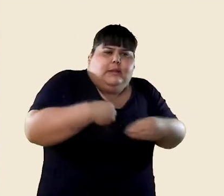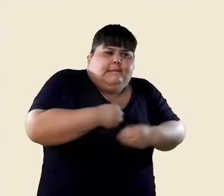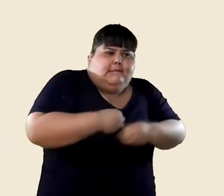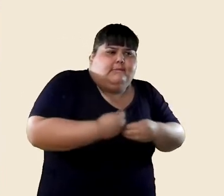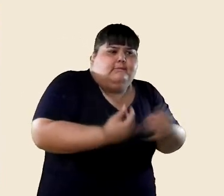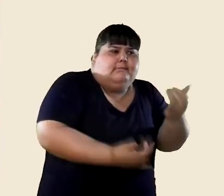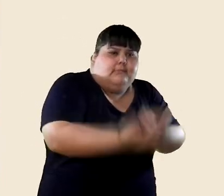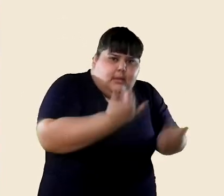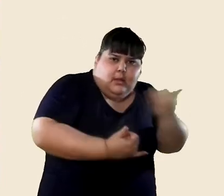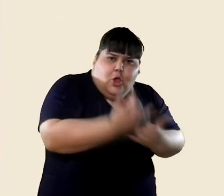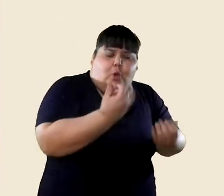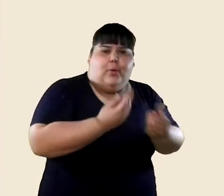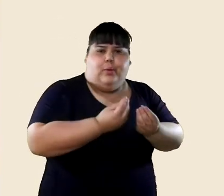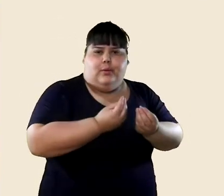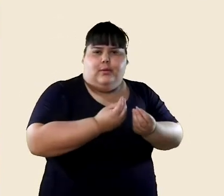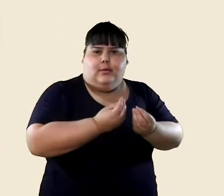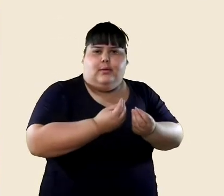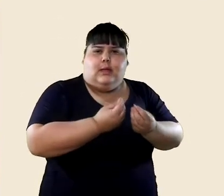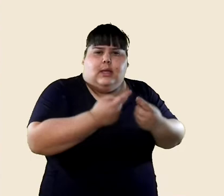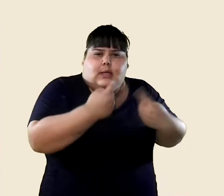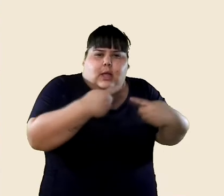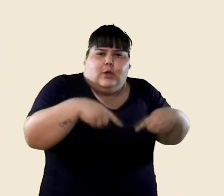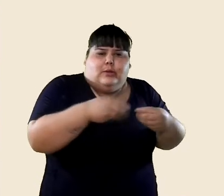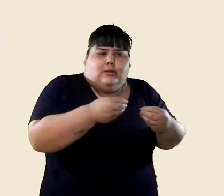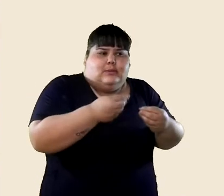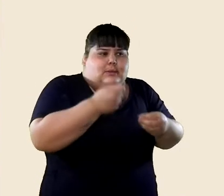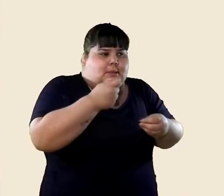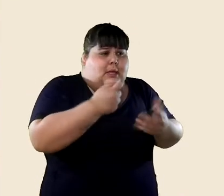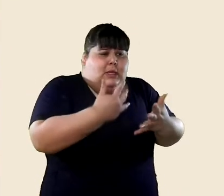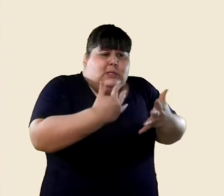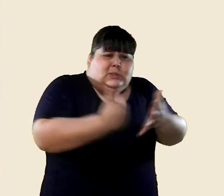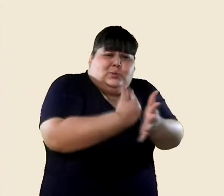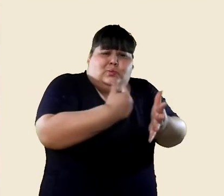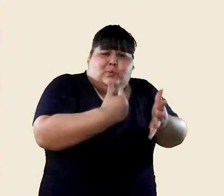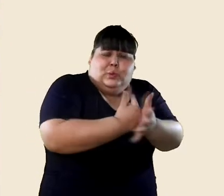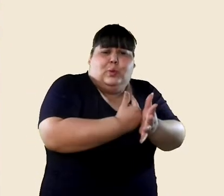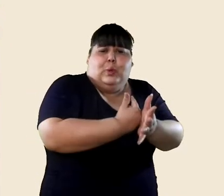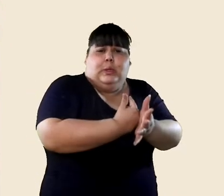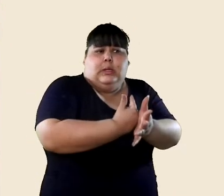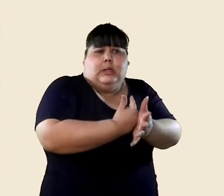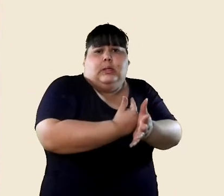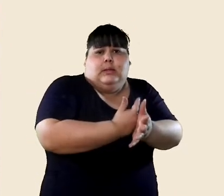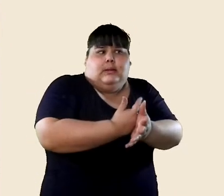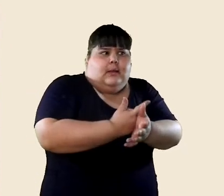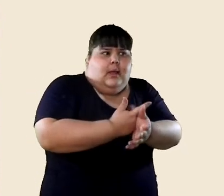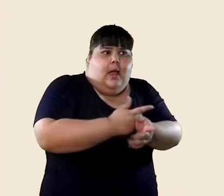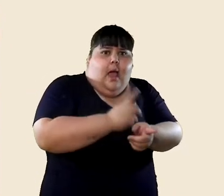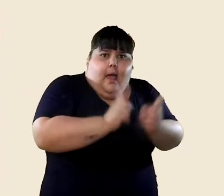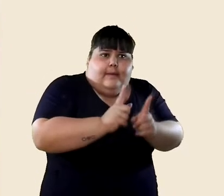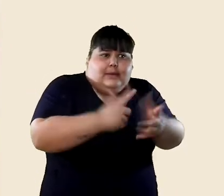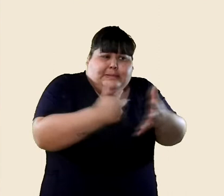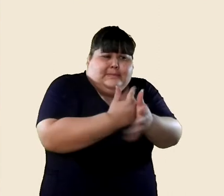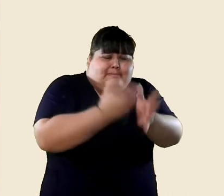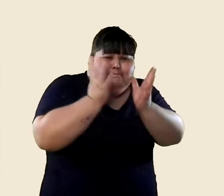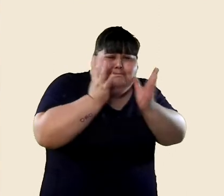está haciendo por ahí que el sufrimiento se vuelva muy intenso y a veces insoportable. Entonces